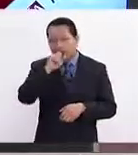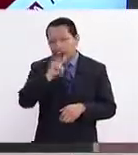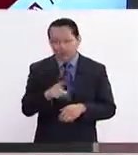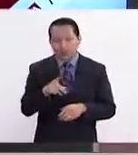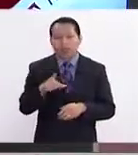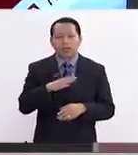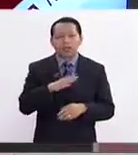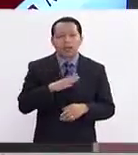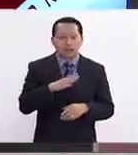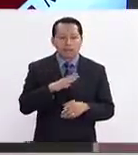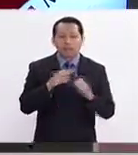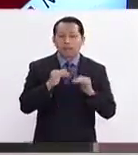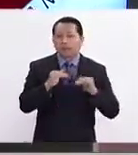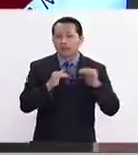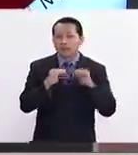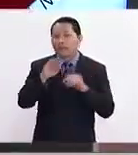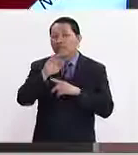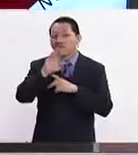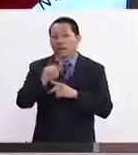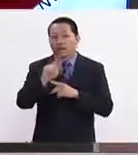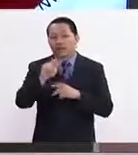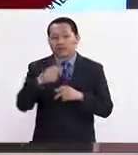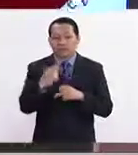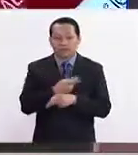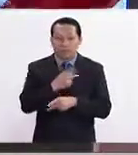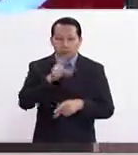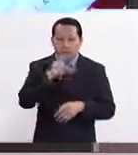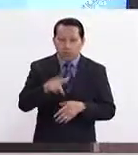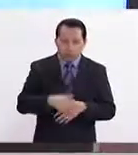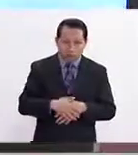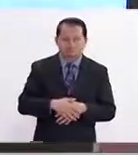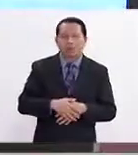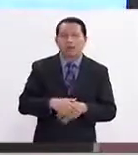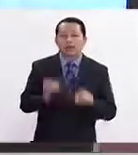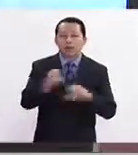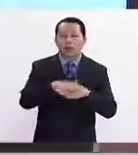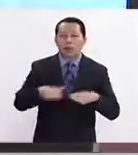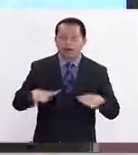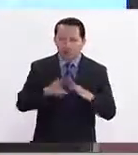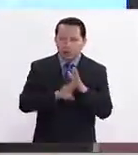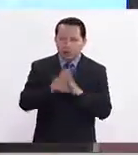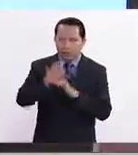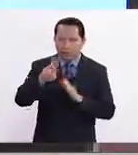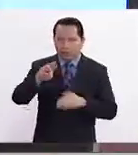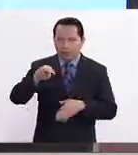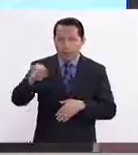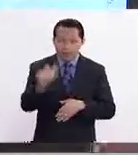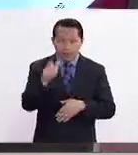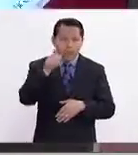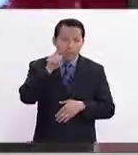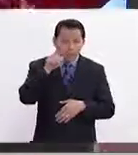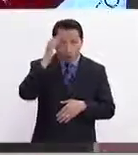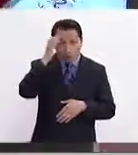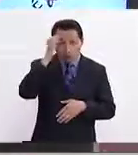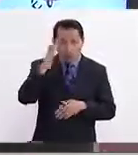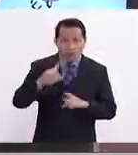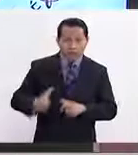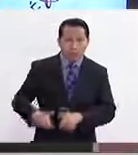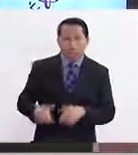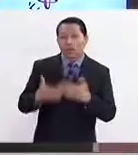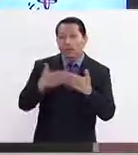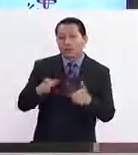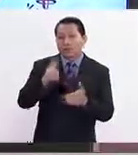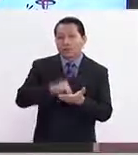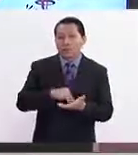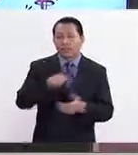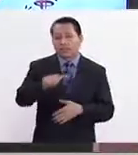pues que están en la cima de la clasificación de la FIFA, jugamos mejor. Vámonos con información del Ascenso MX, porque también mañana conoceremos al campeón del torneo de apertura